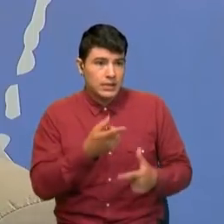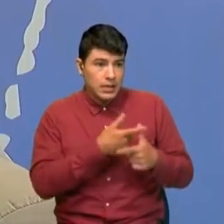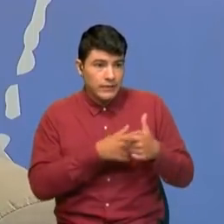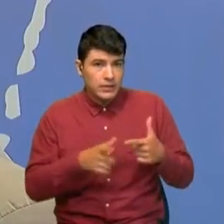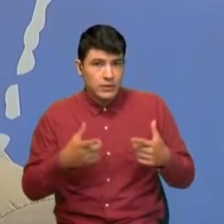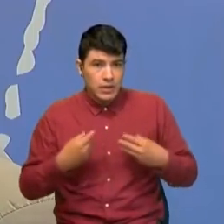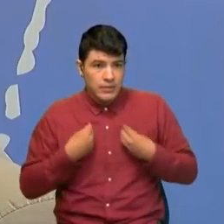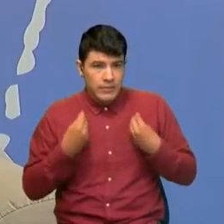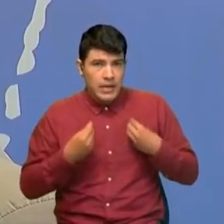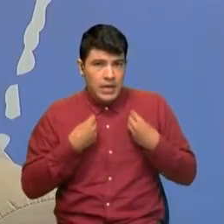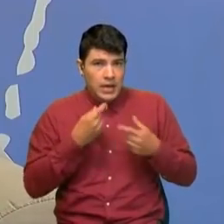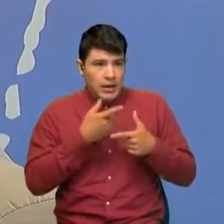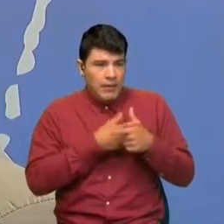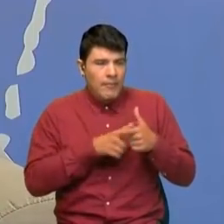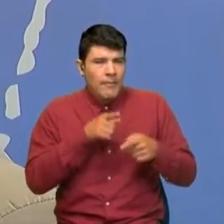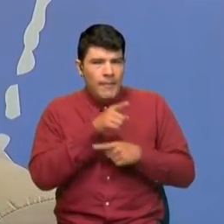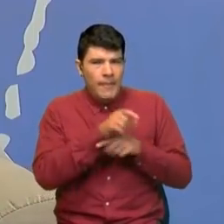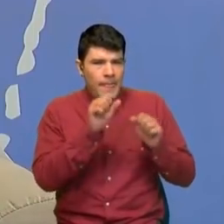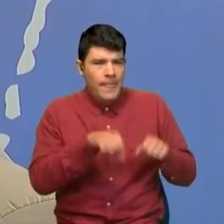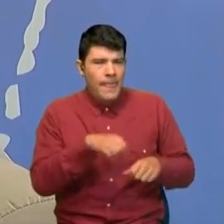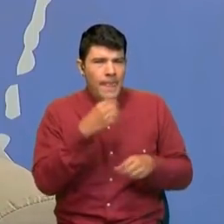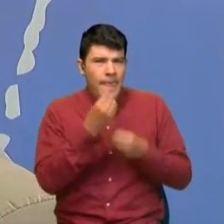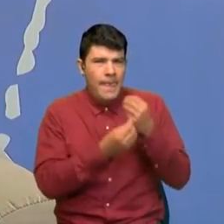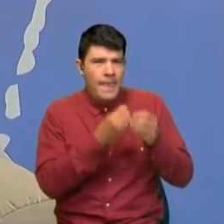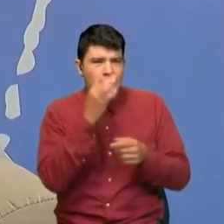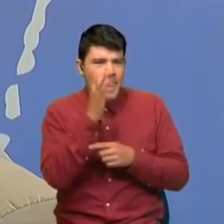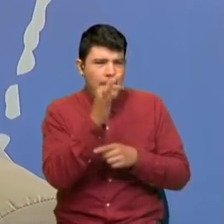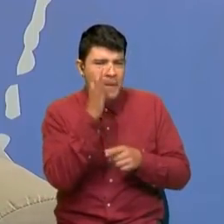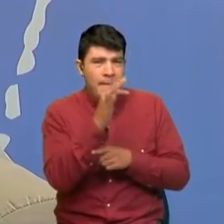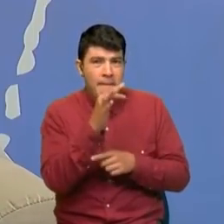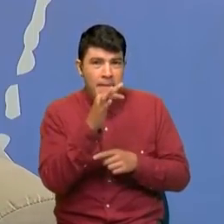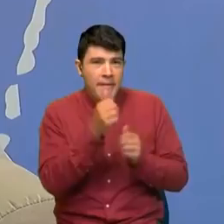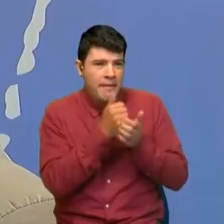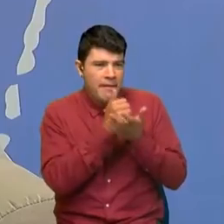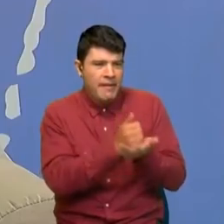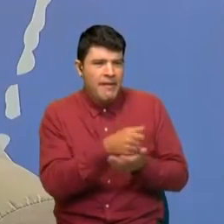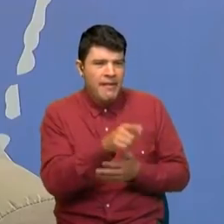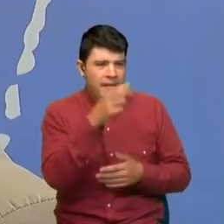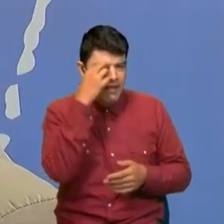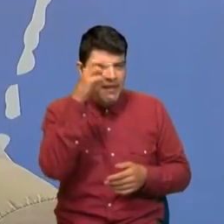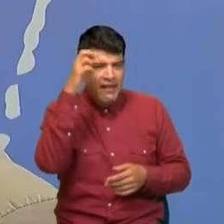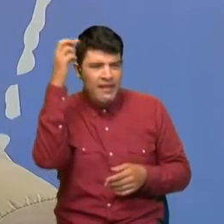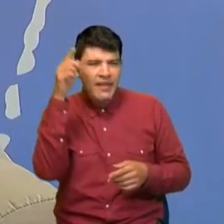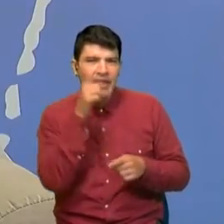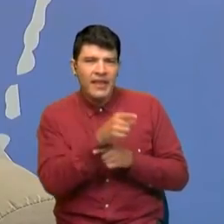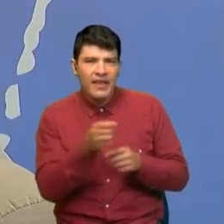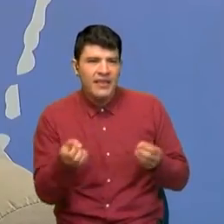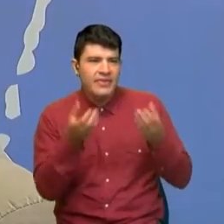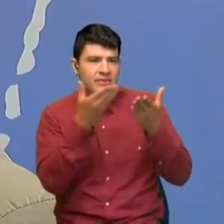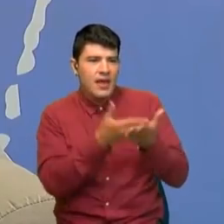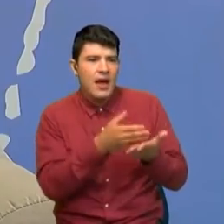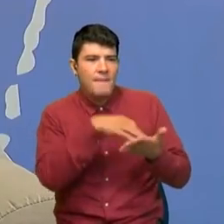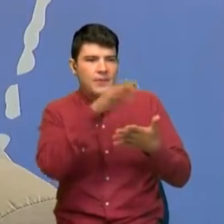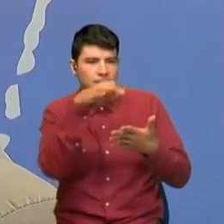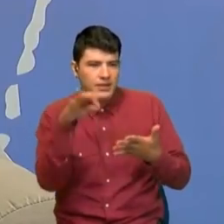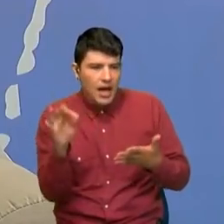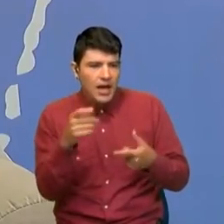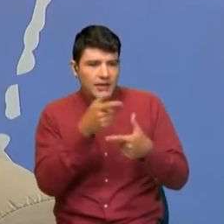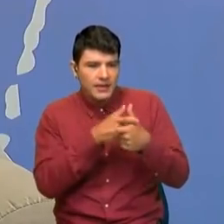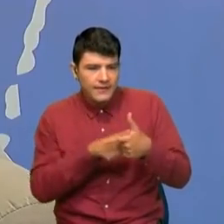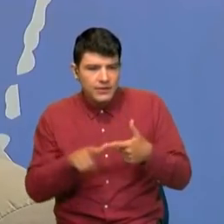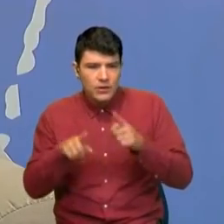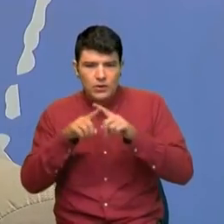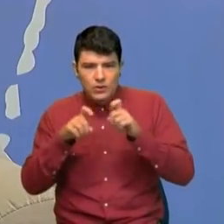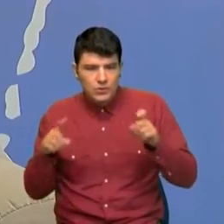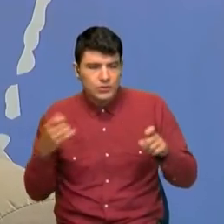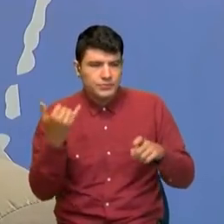puede elaborar un testamento con la ayuda de un abogado, con un profesional, en la cual se le asignen los porcentajes, las cuotas partes de los bienes